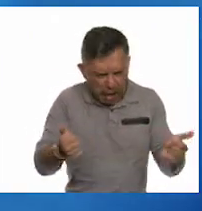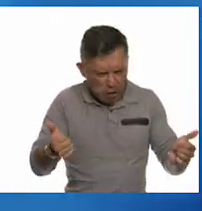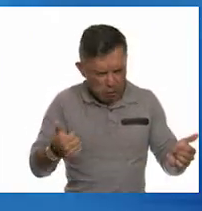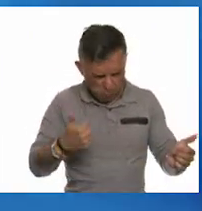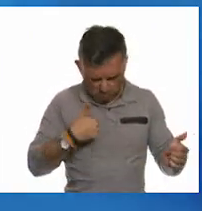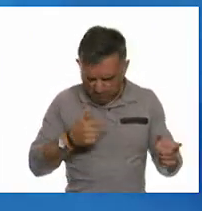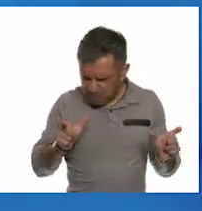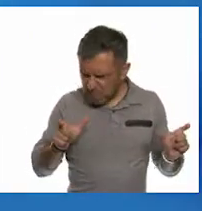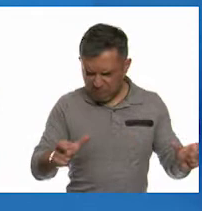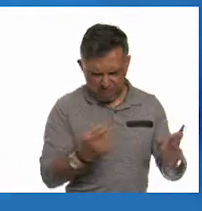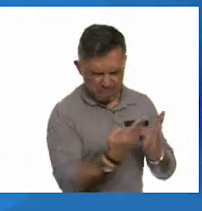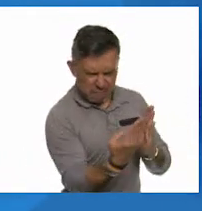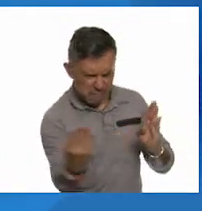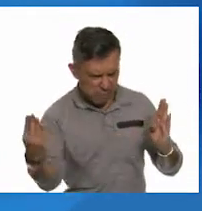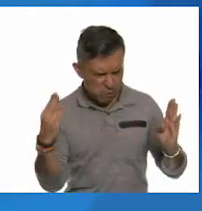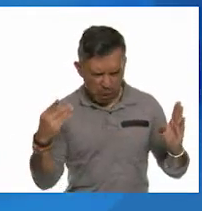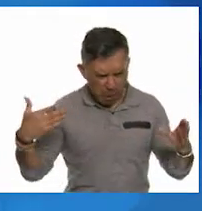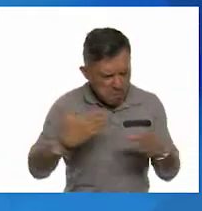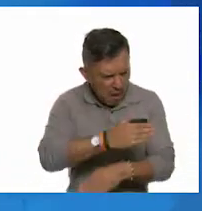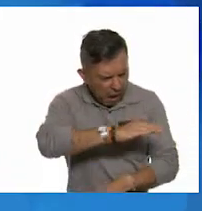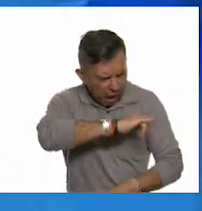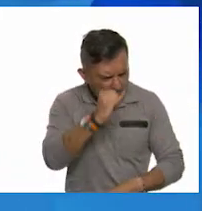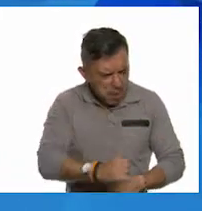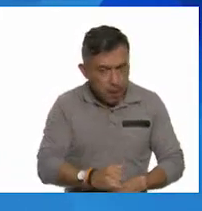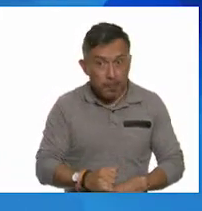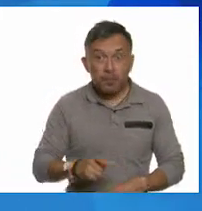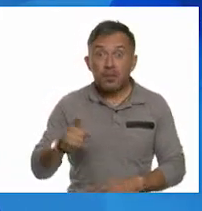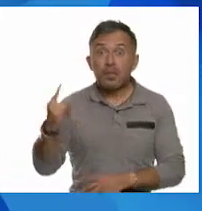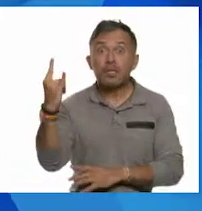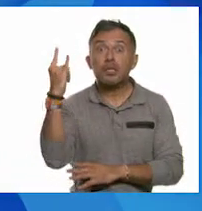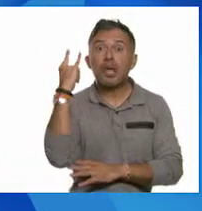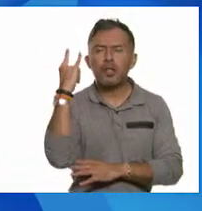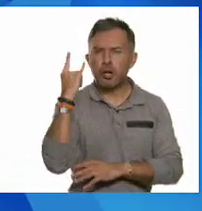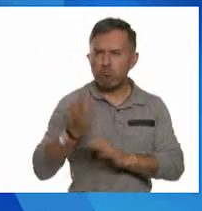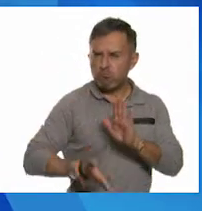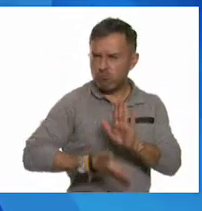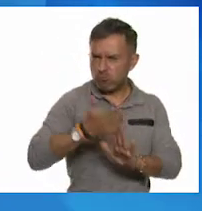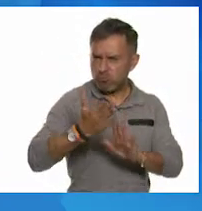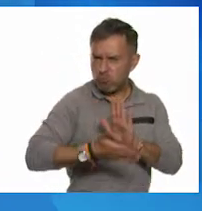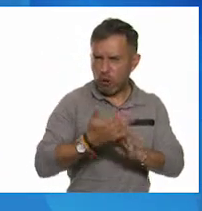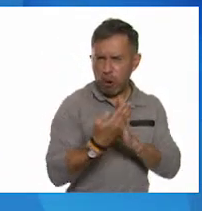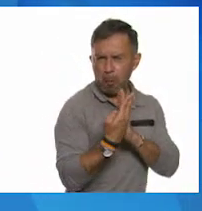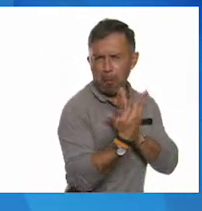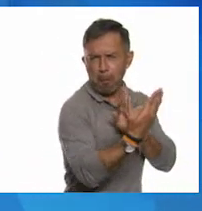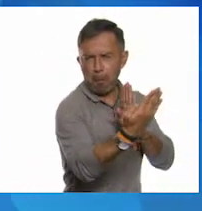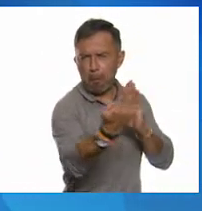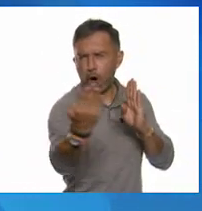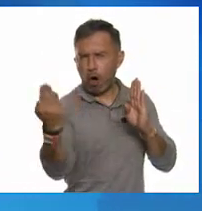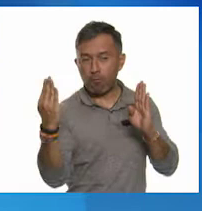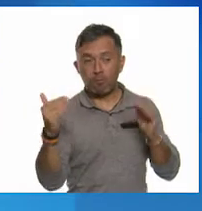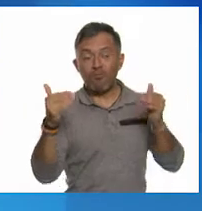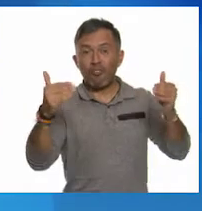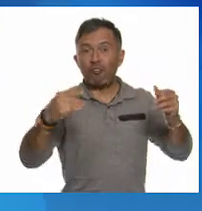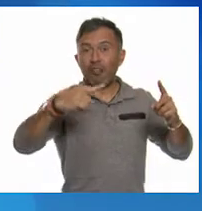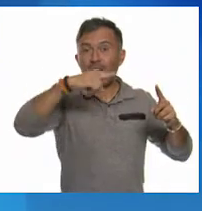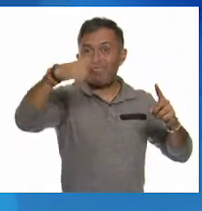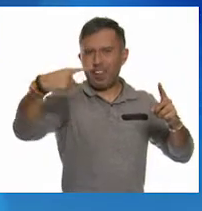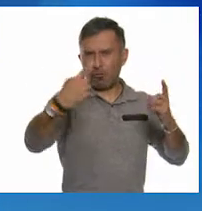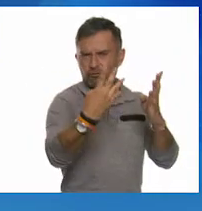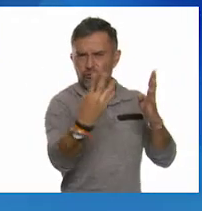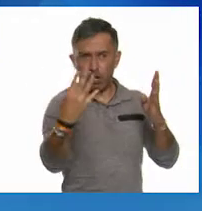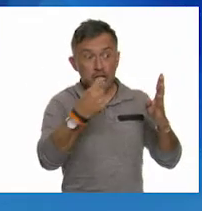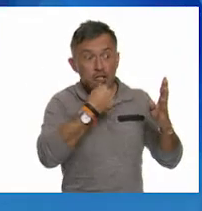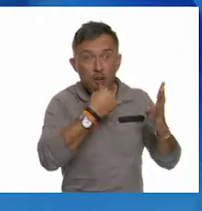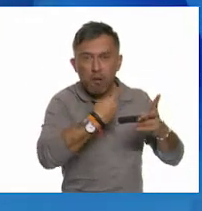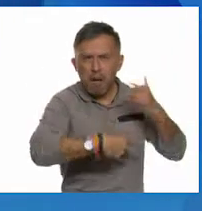use. El gigante levantó un muro y puso una verja para evitar que los niños volvieran por